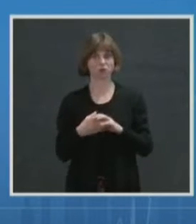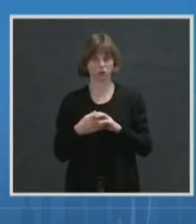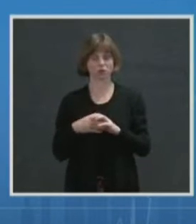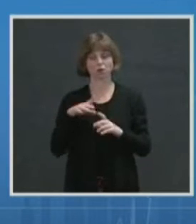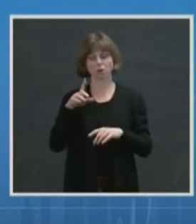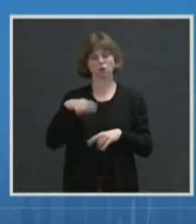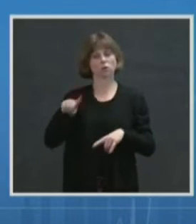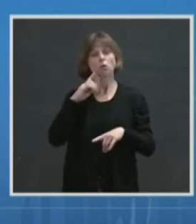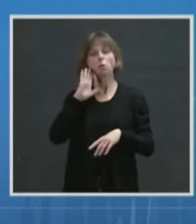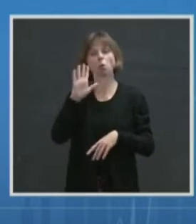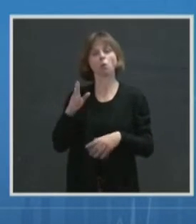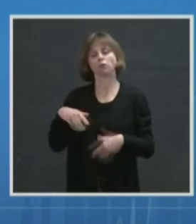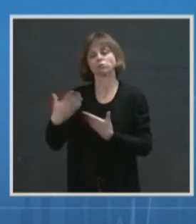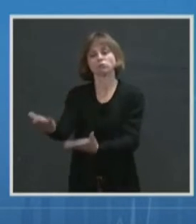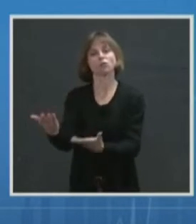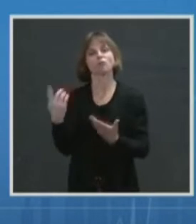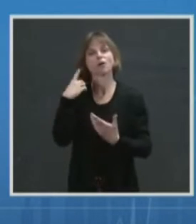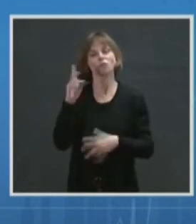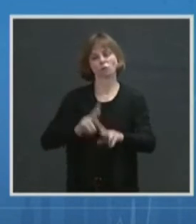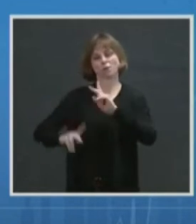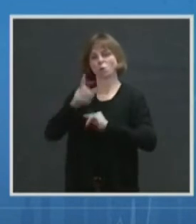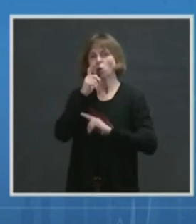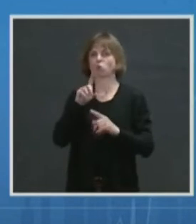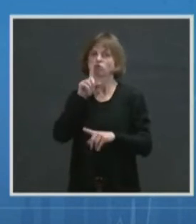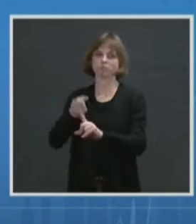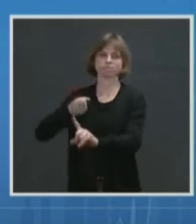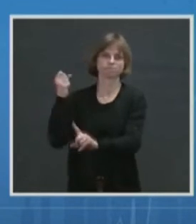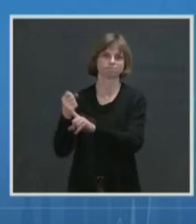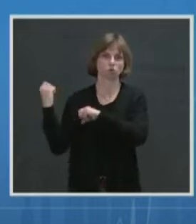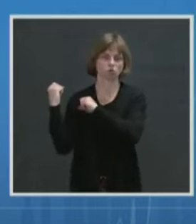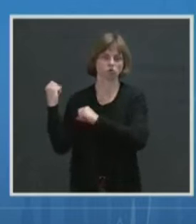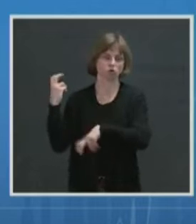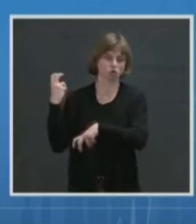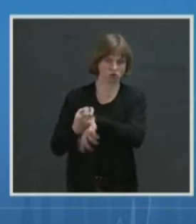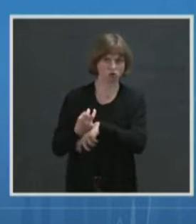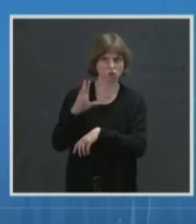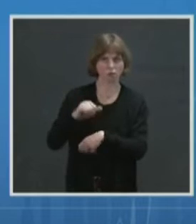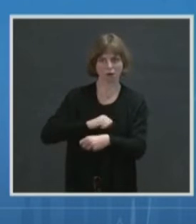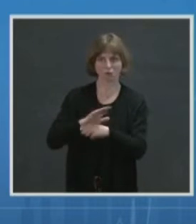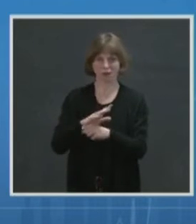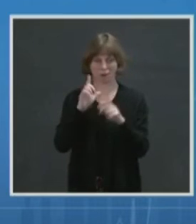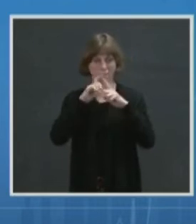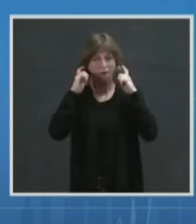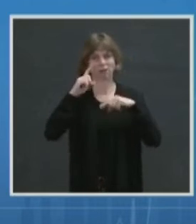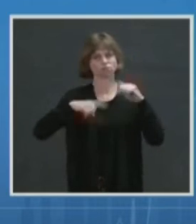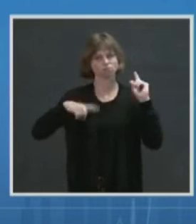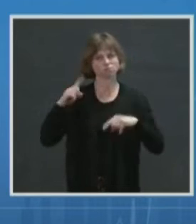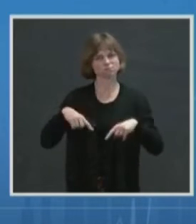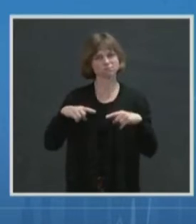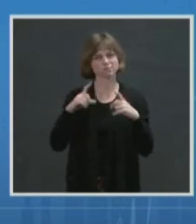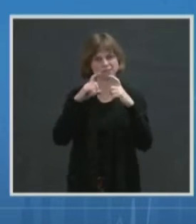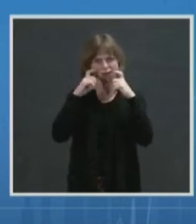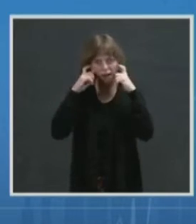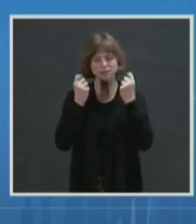pandemia si bien las mascarillas están ampliamente disponibles en muchas formas y tamaños diferentes muchos estadounidenses de bajos ingresos